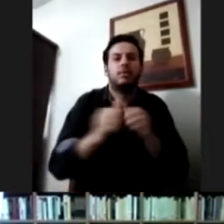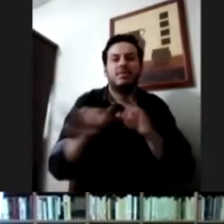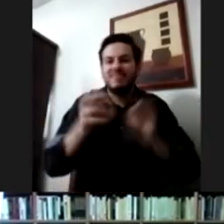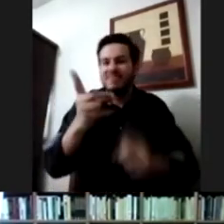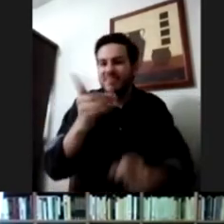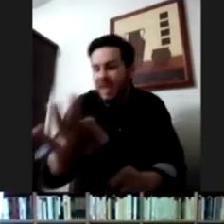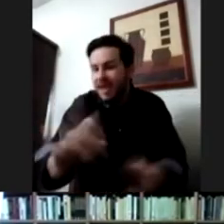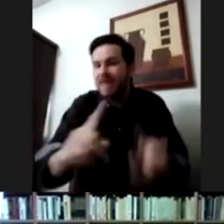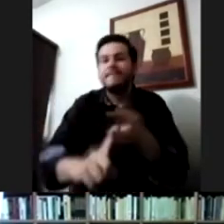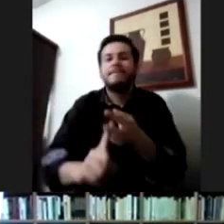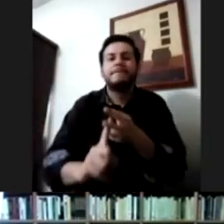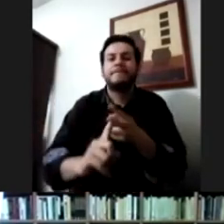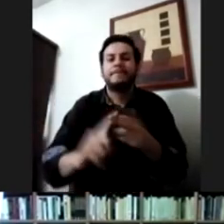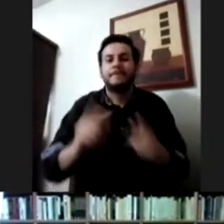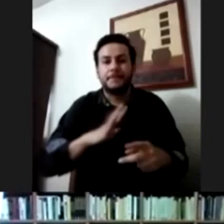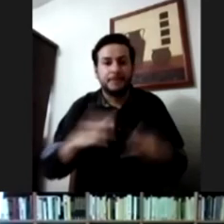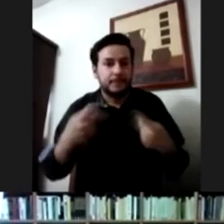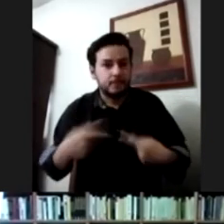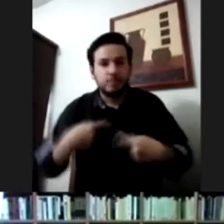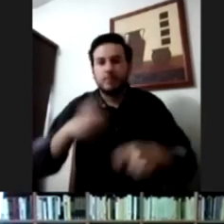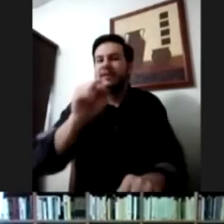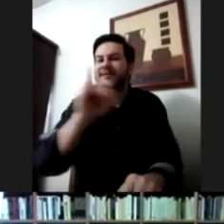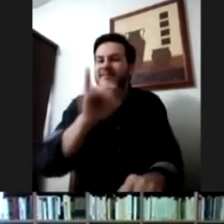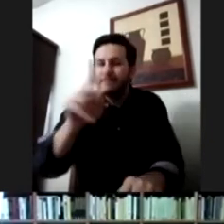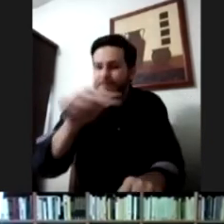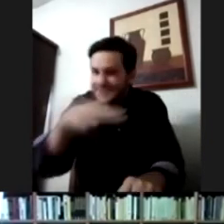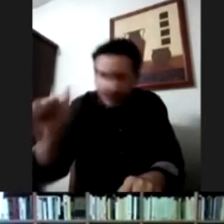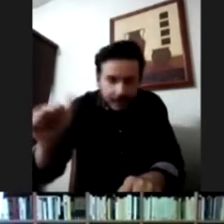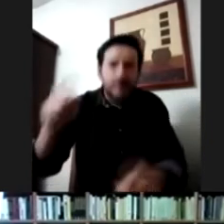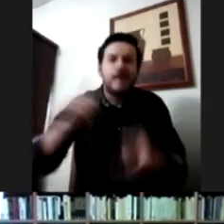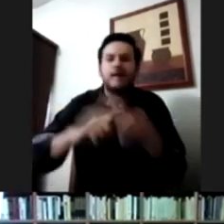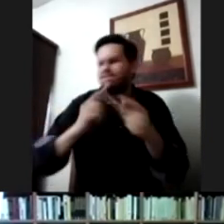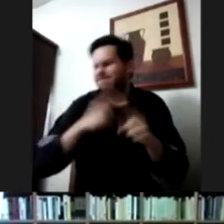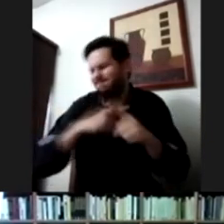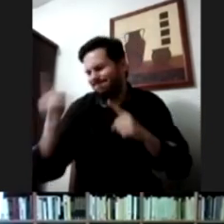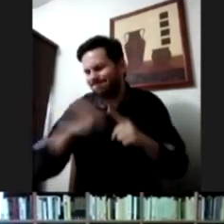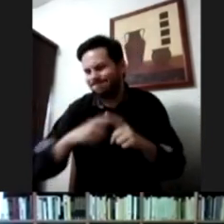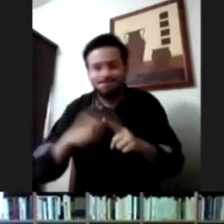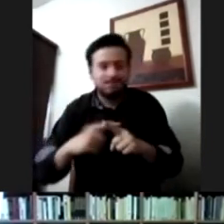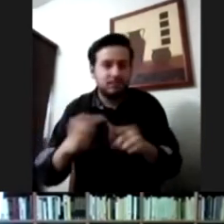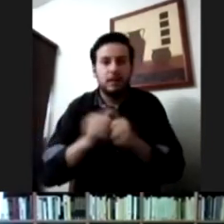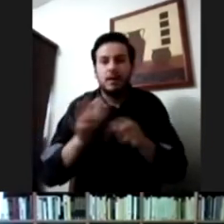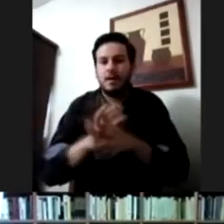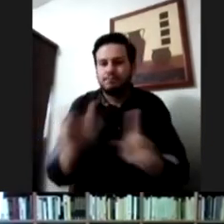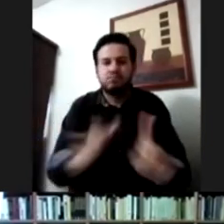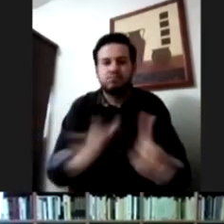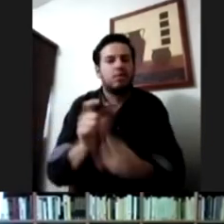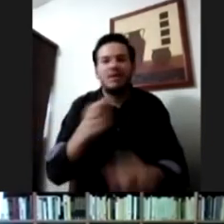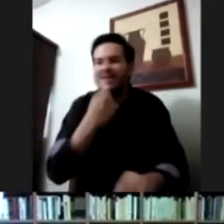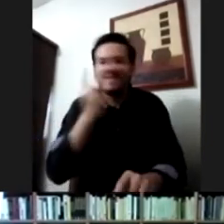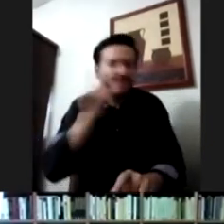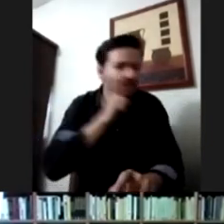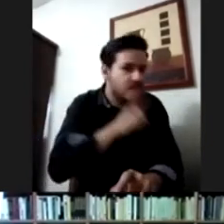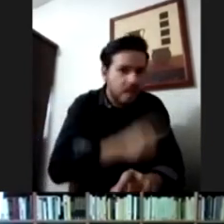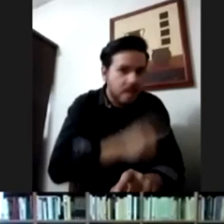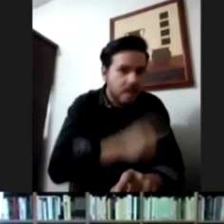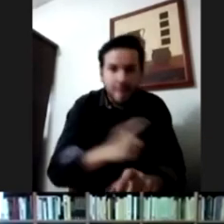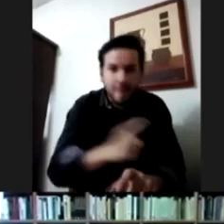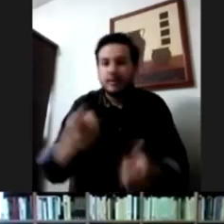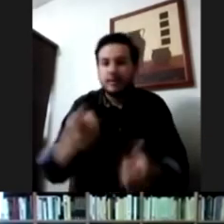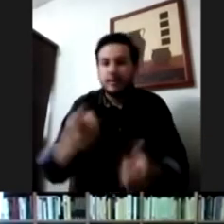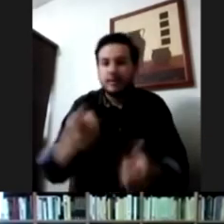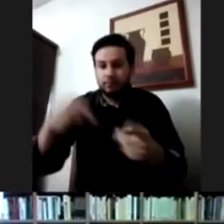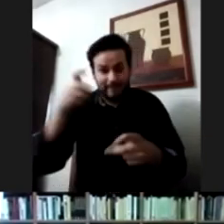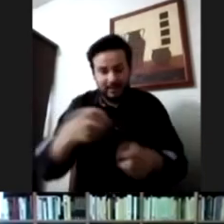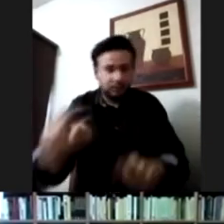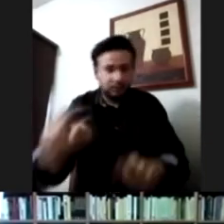por supuesto, mucha gente que trabaja en CIPINA y en las Procuradurías de Protección a la Niñez en este foro. Entonces,